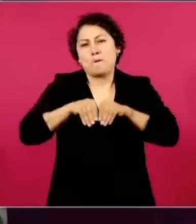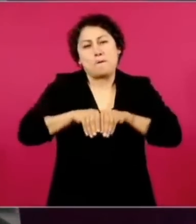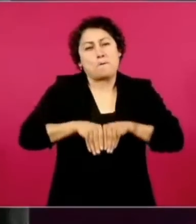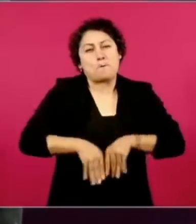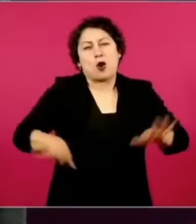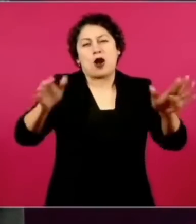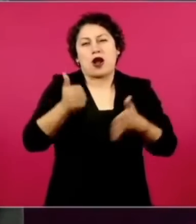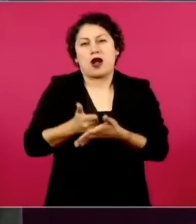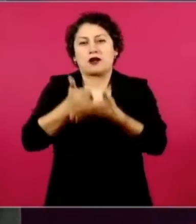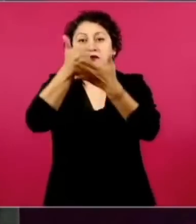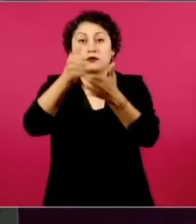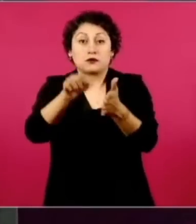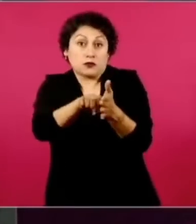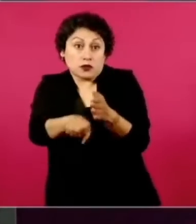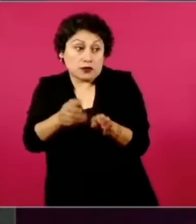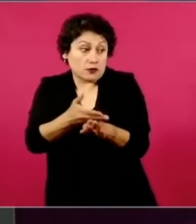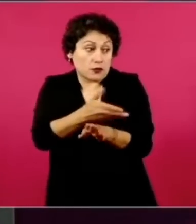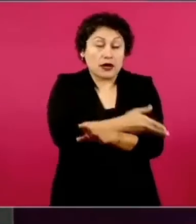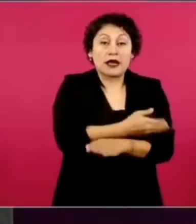2006.